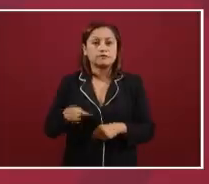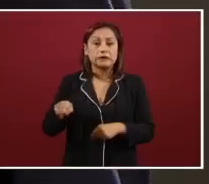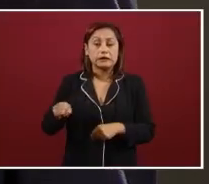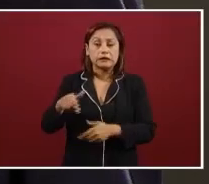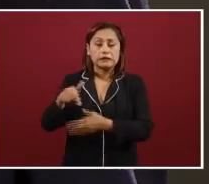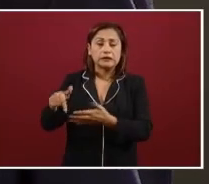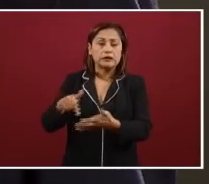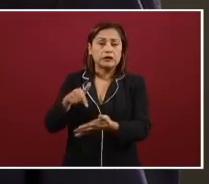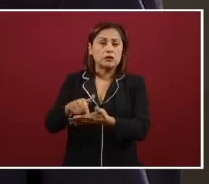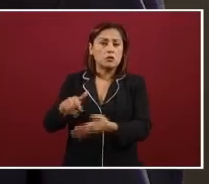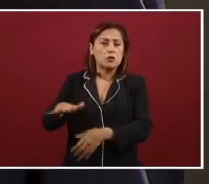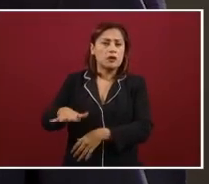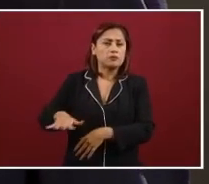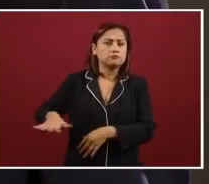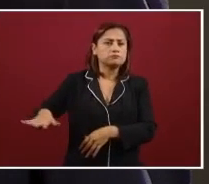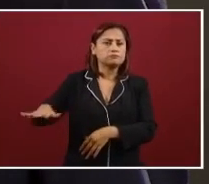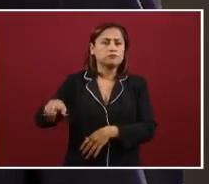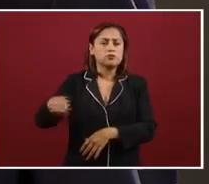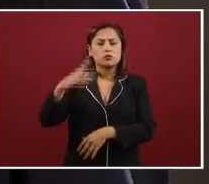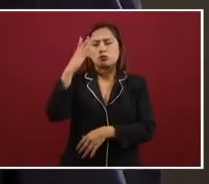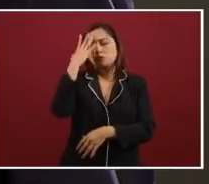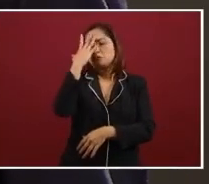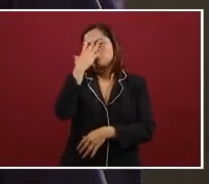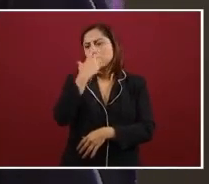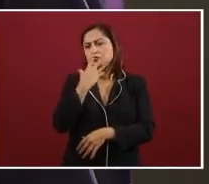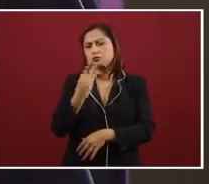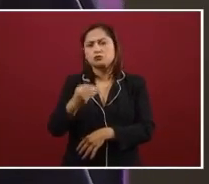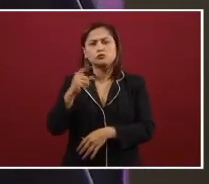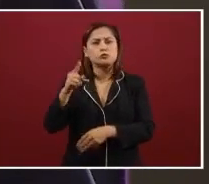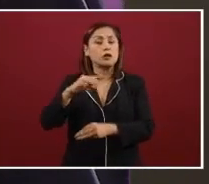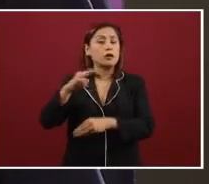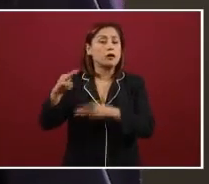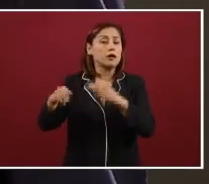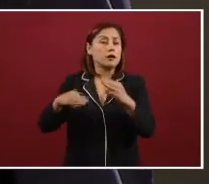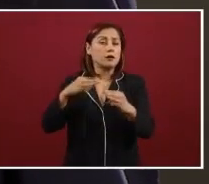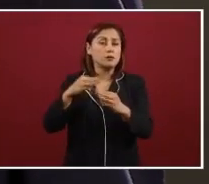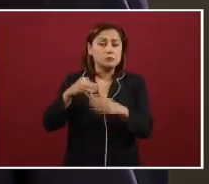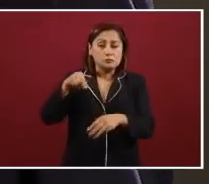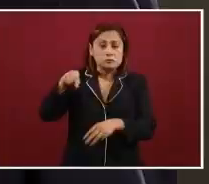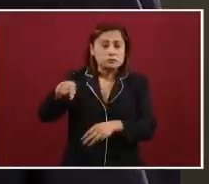regiones más bellas del mundo.